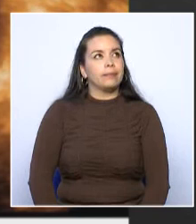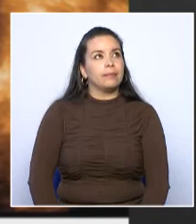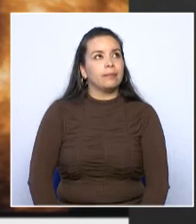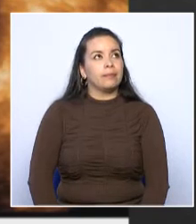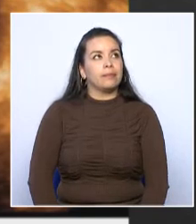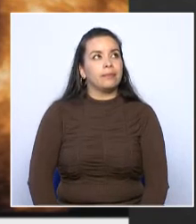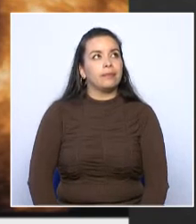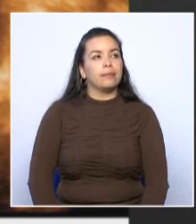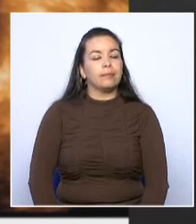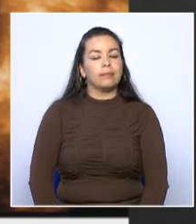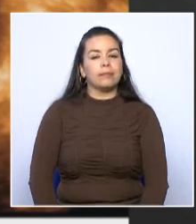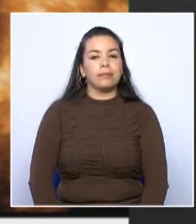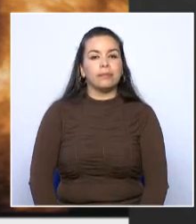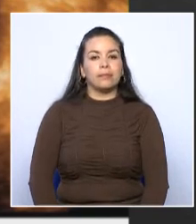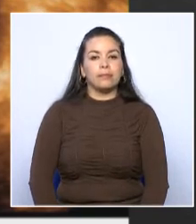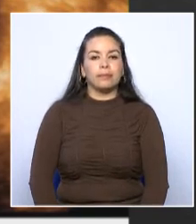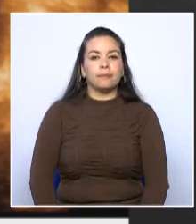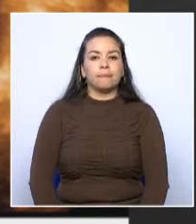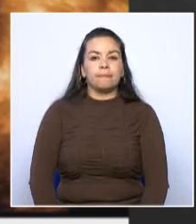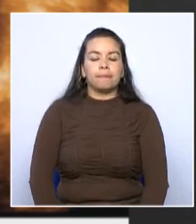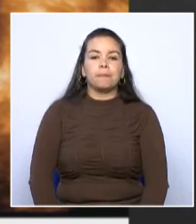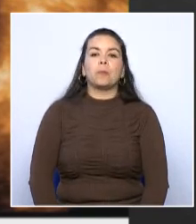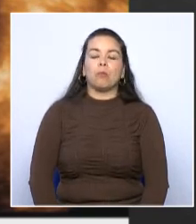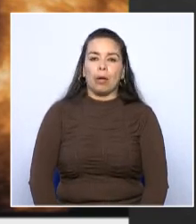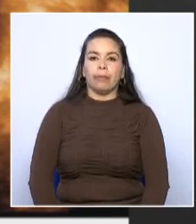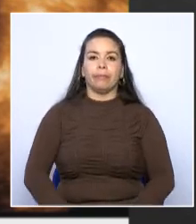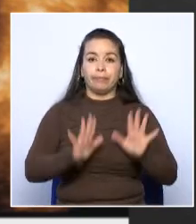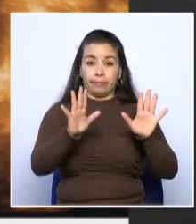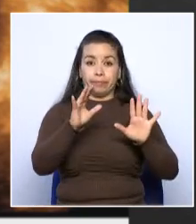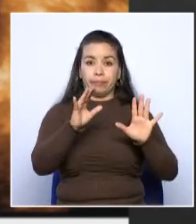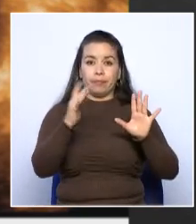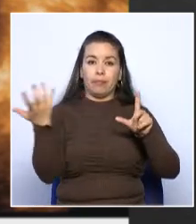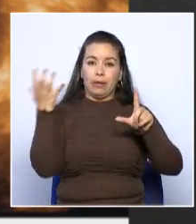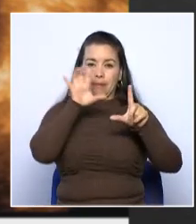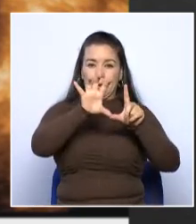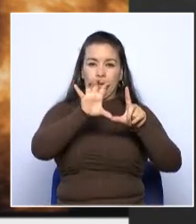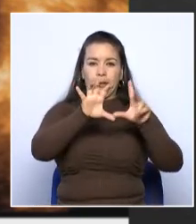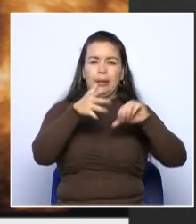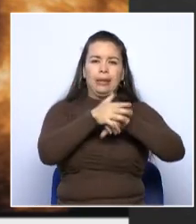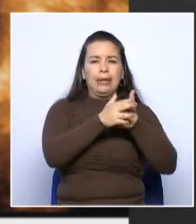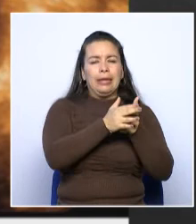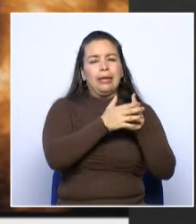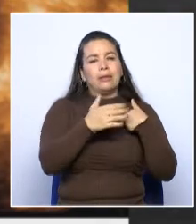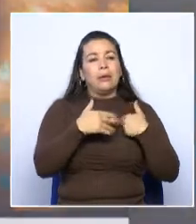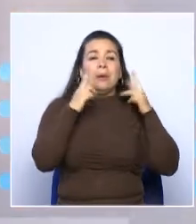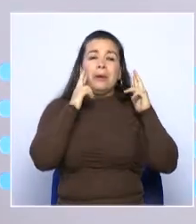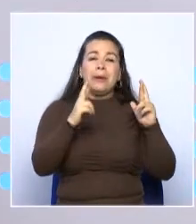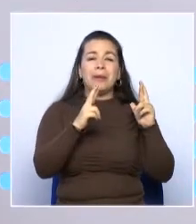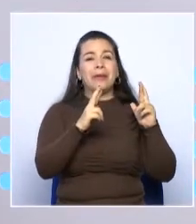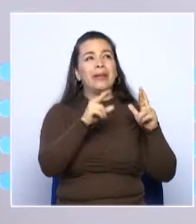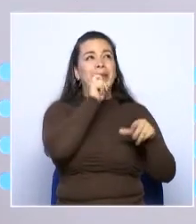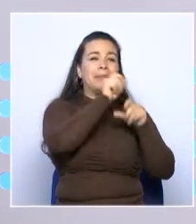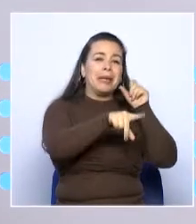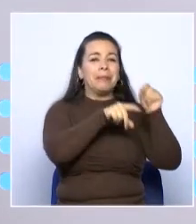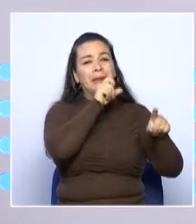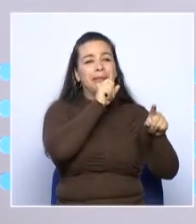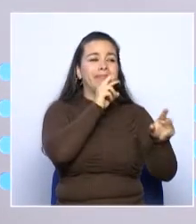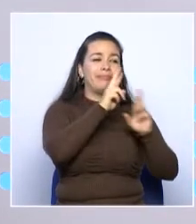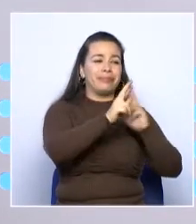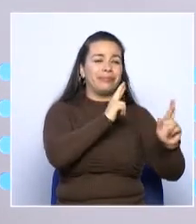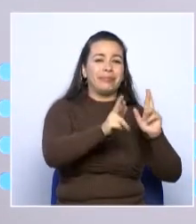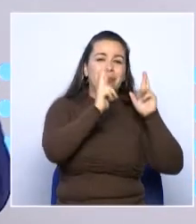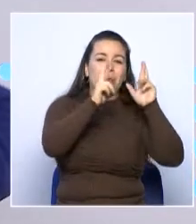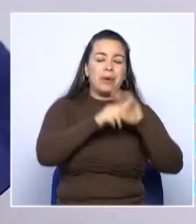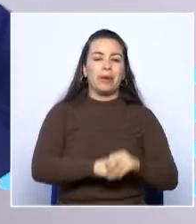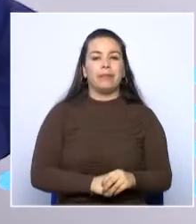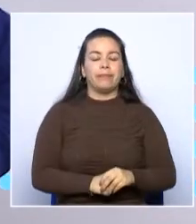Bueno, eso ya es... Bueno, ya vamos a esperar con esta imagen porque hay más preguntas. Yo voy a tratar de sacar el mayor número que pueda.